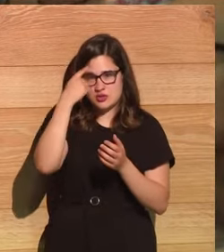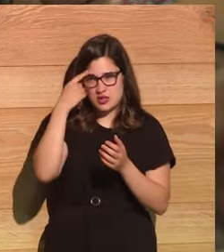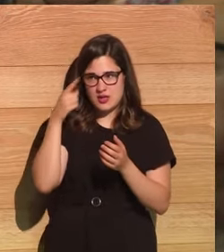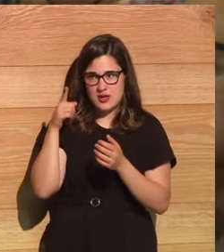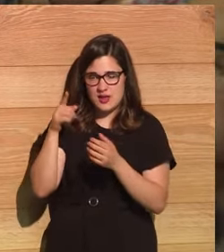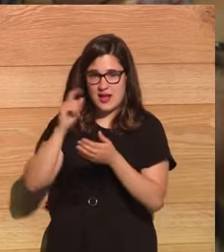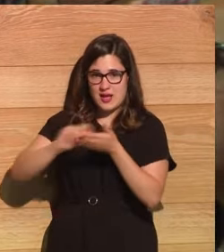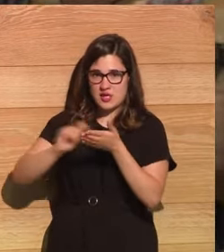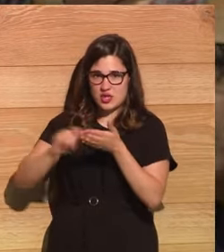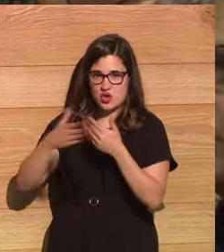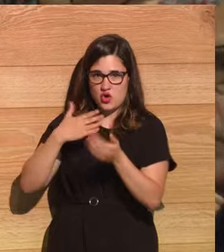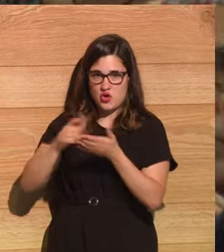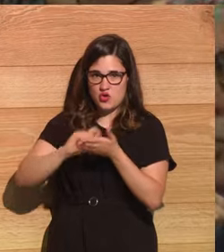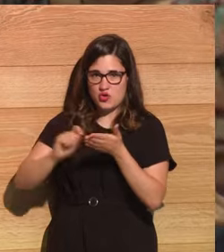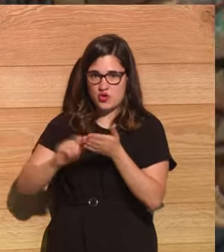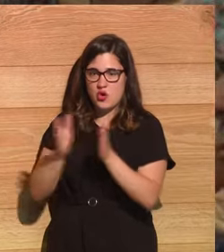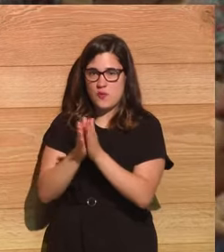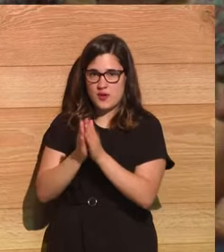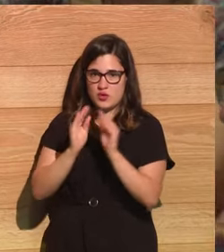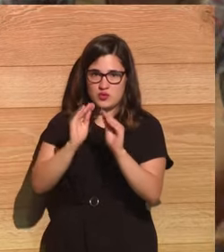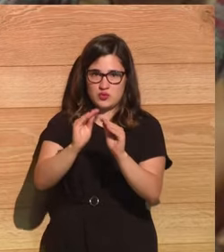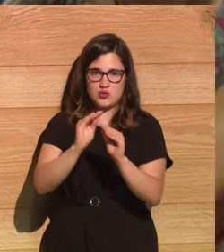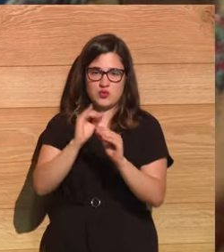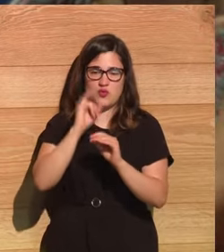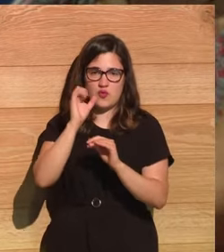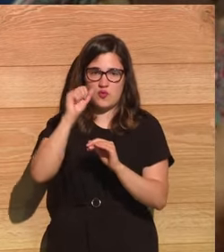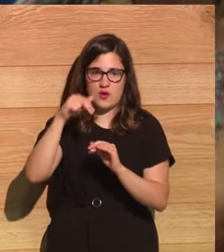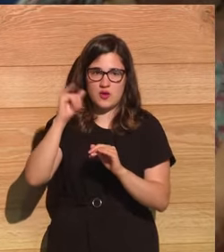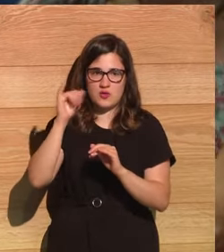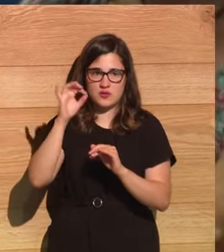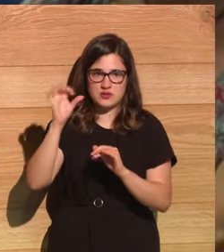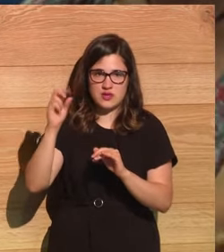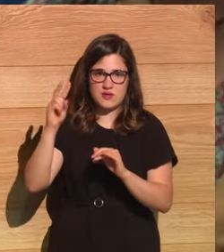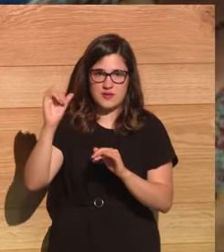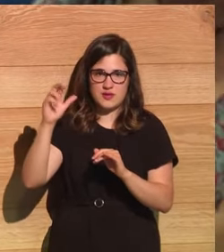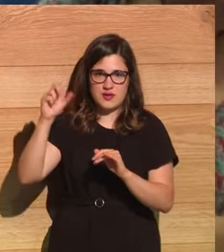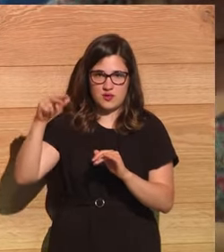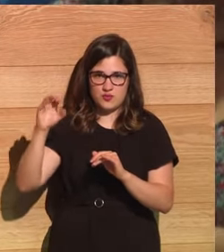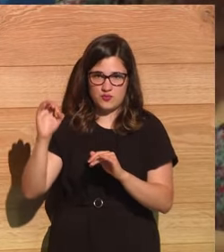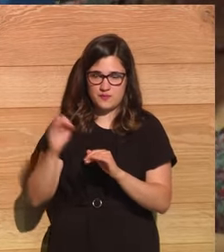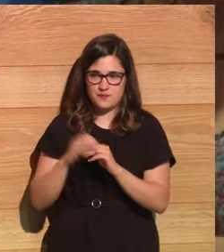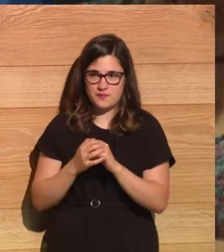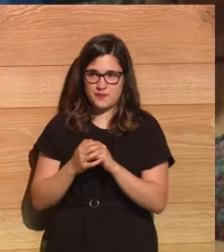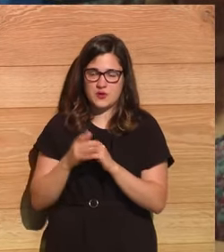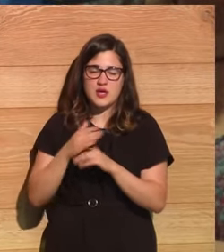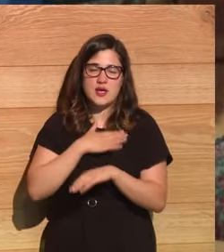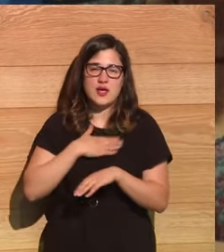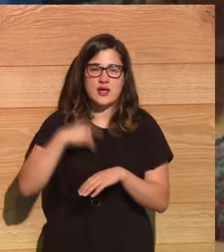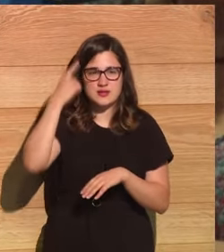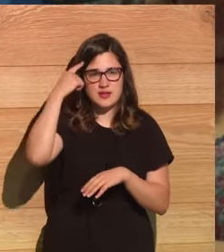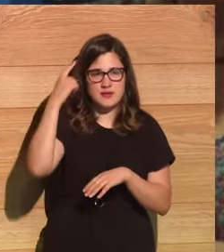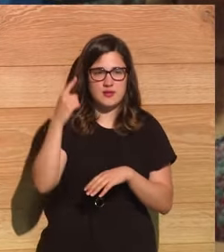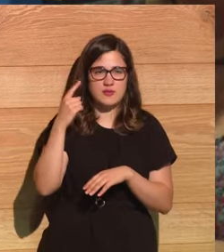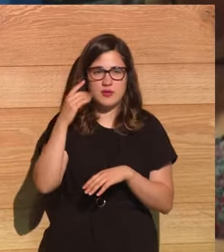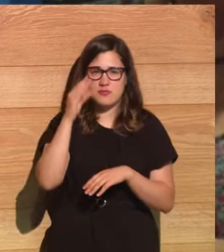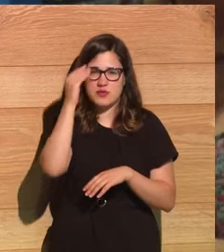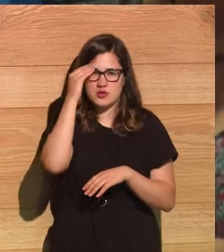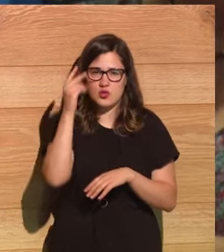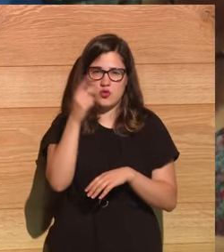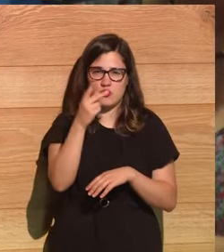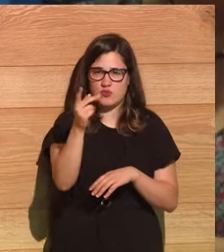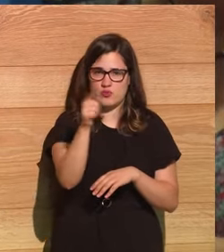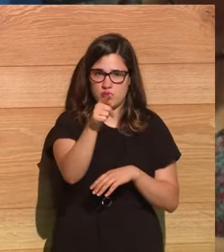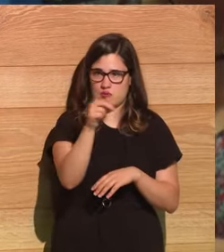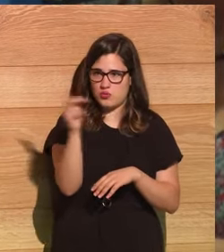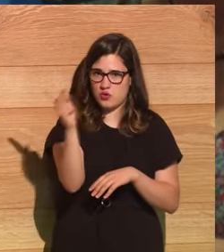José Luis Arzuaga. Y Juan José Millán. Sí. Entonces quería saber, porque me ha parecido que decís prácticamente las mismas cosas, o